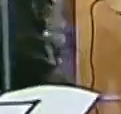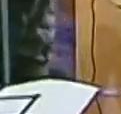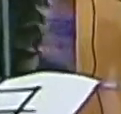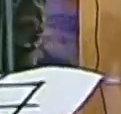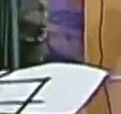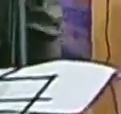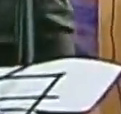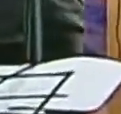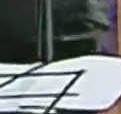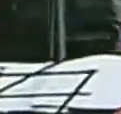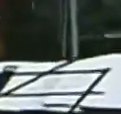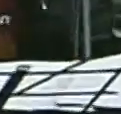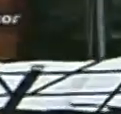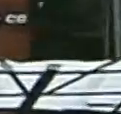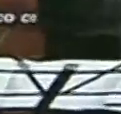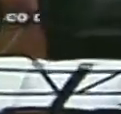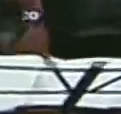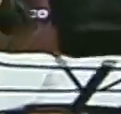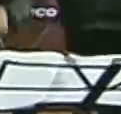venga!